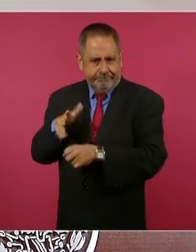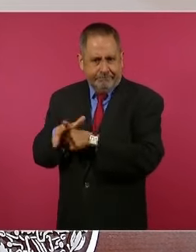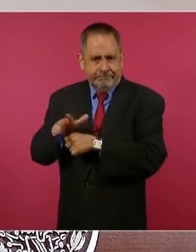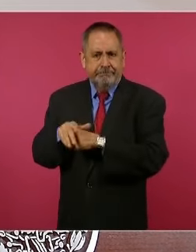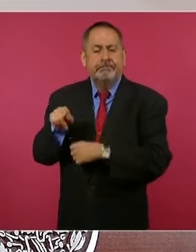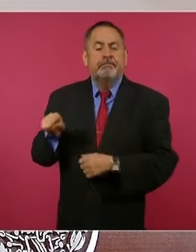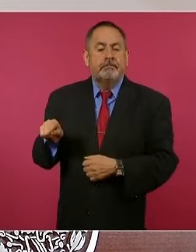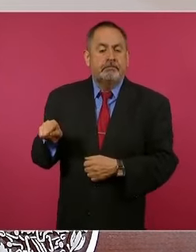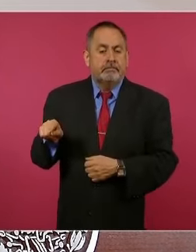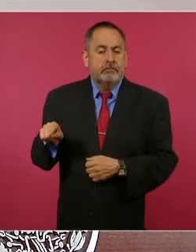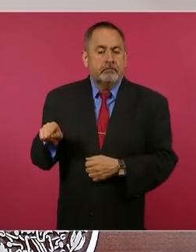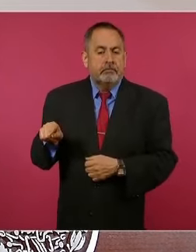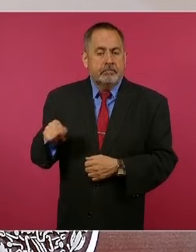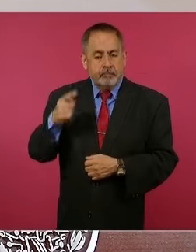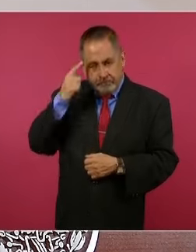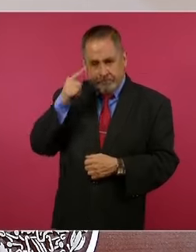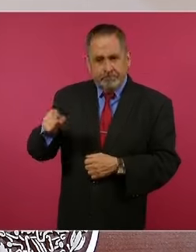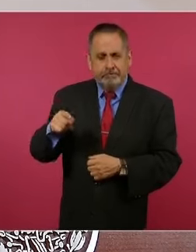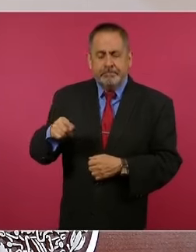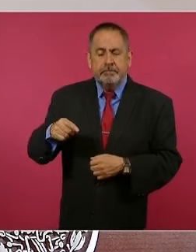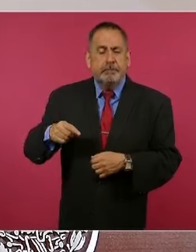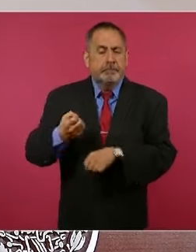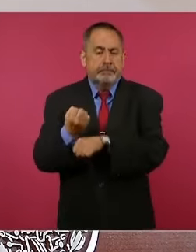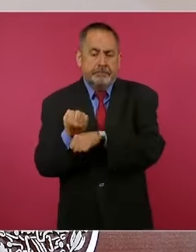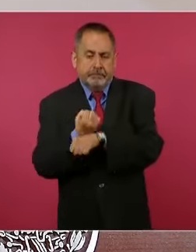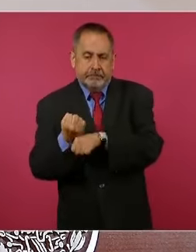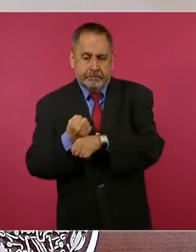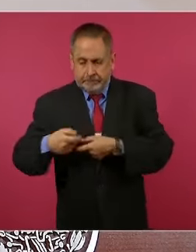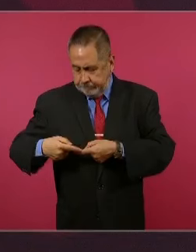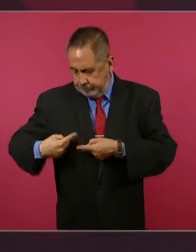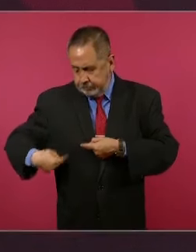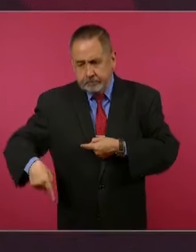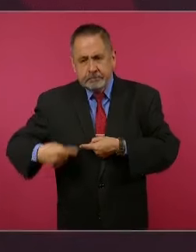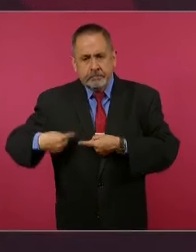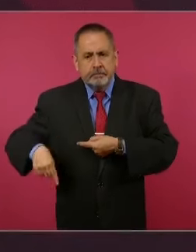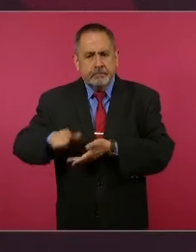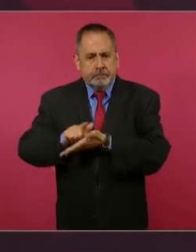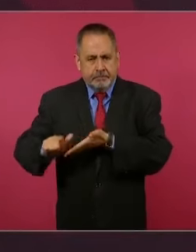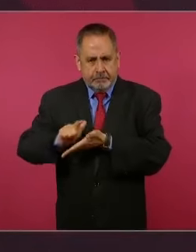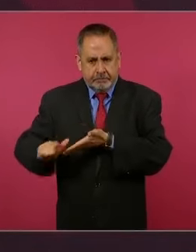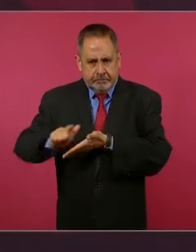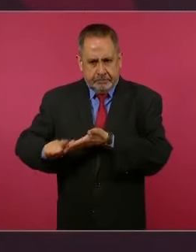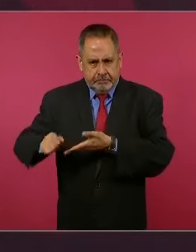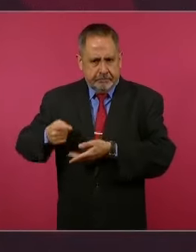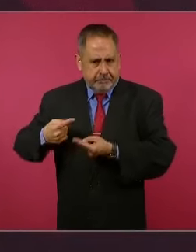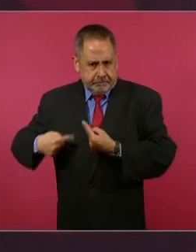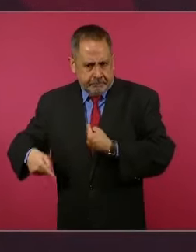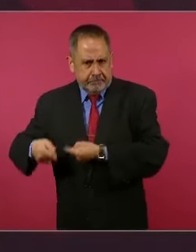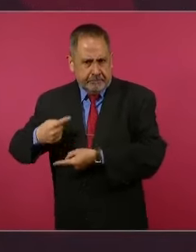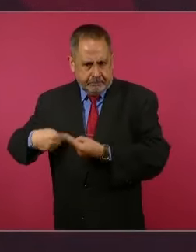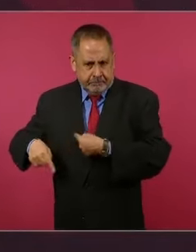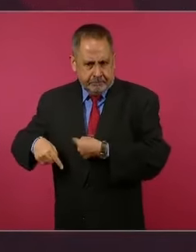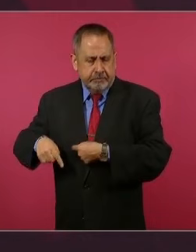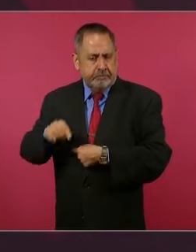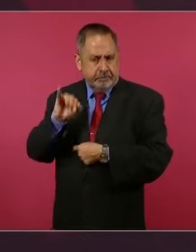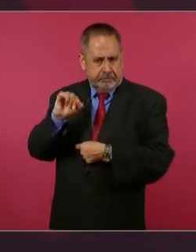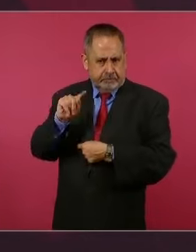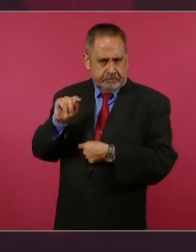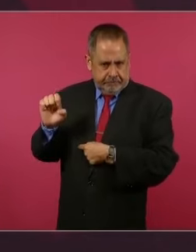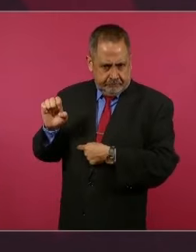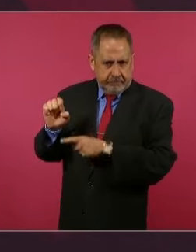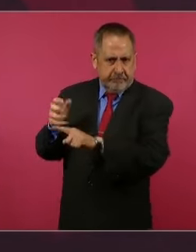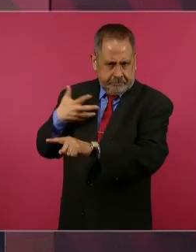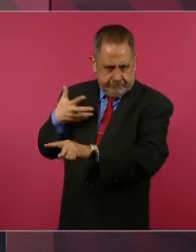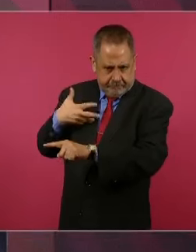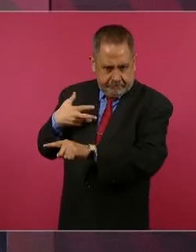eh tratamiento de hemodiálisis pero no tiene el seguro